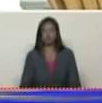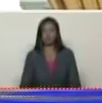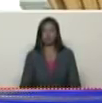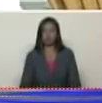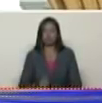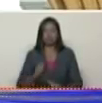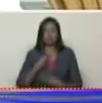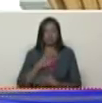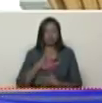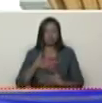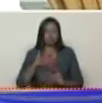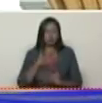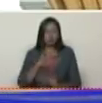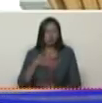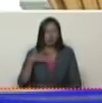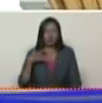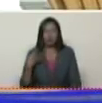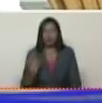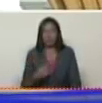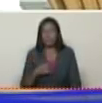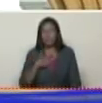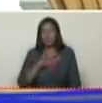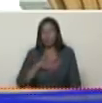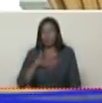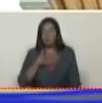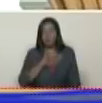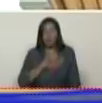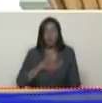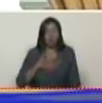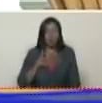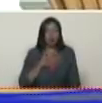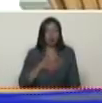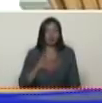Conmovedora, tengo que decirle al país, muy conmovedora.